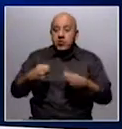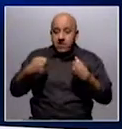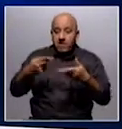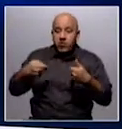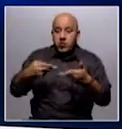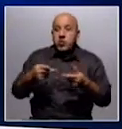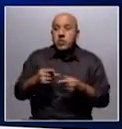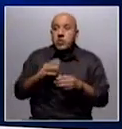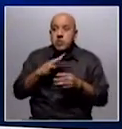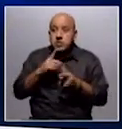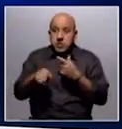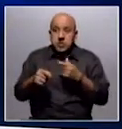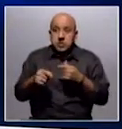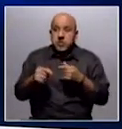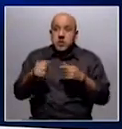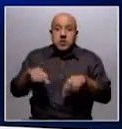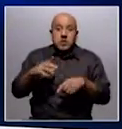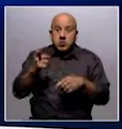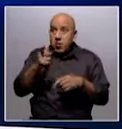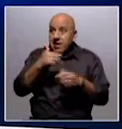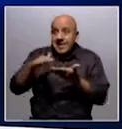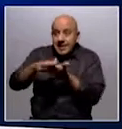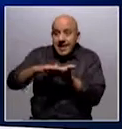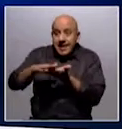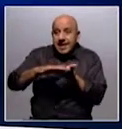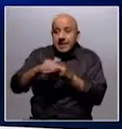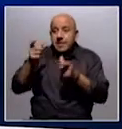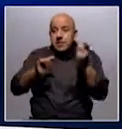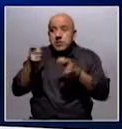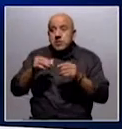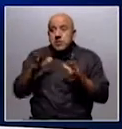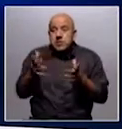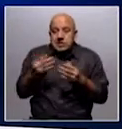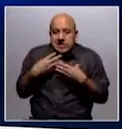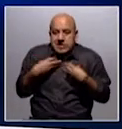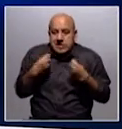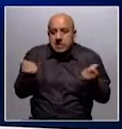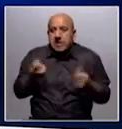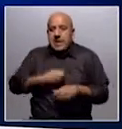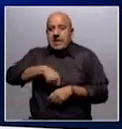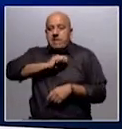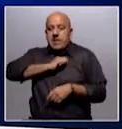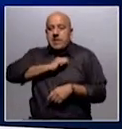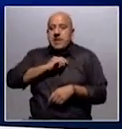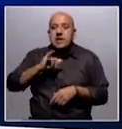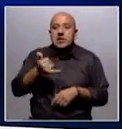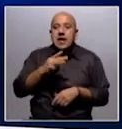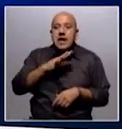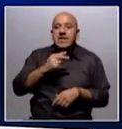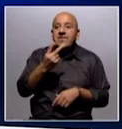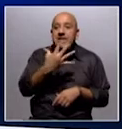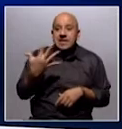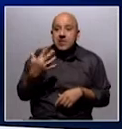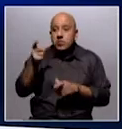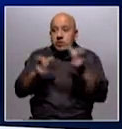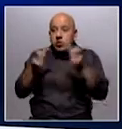arriesgan a jugar a campo vacío porque la gente está sintiendo tanta alarma en españa son 25 casos también martín de